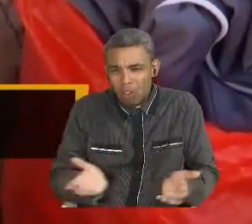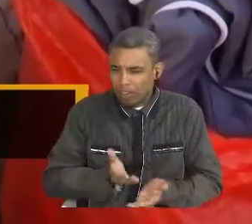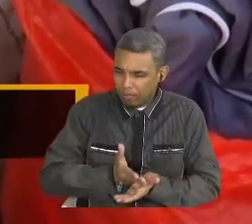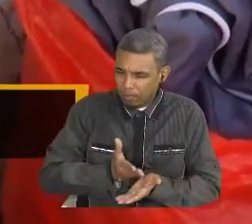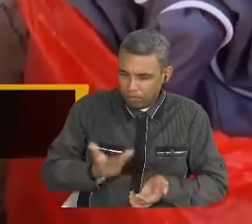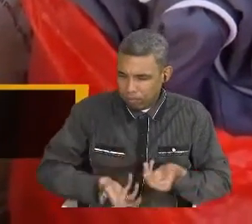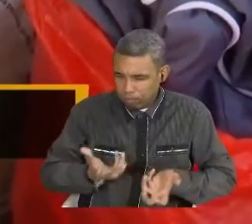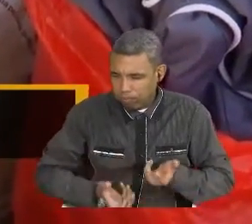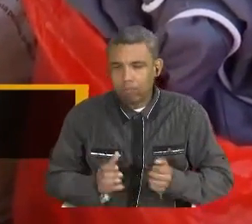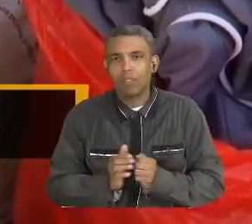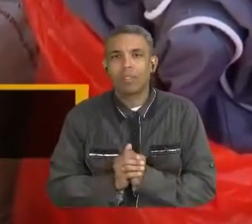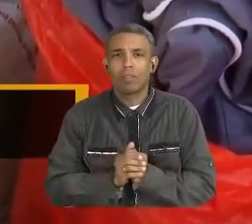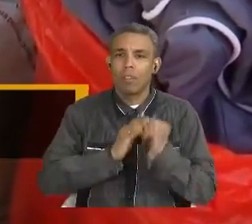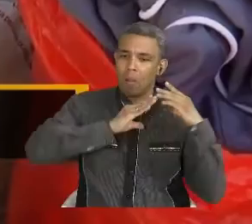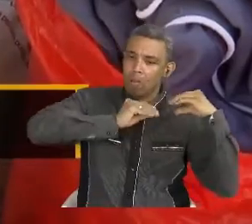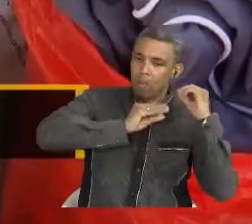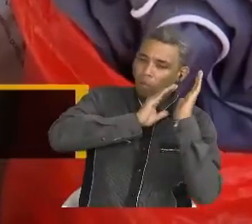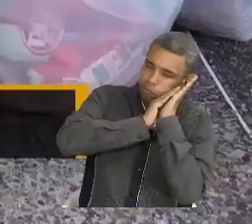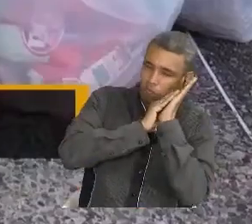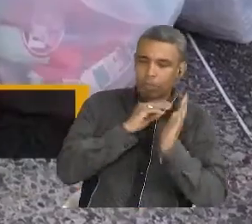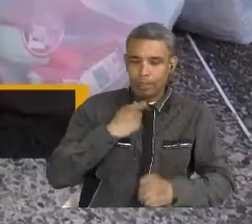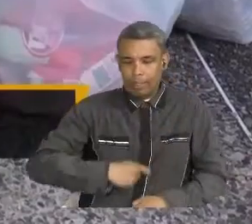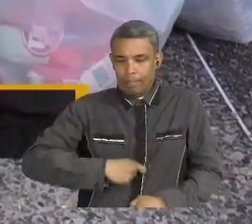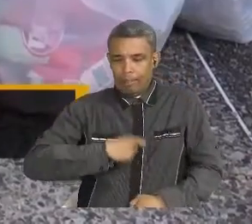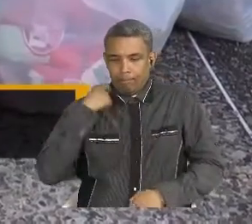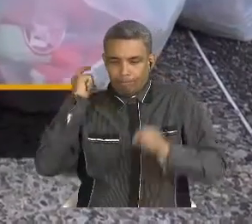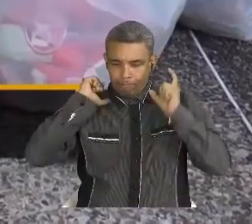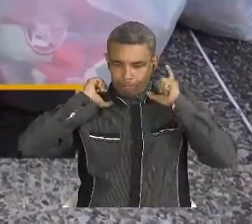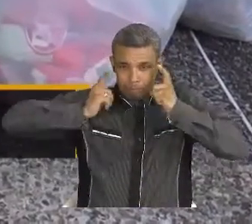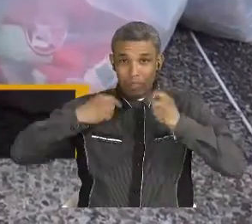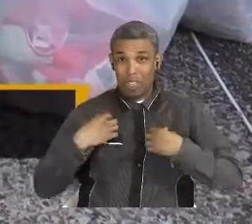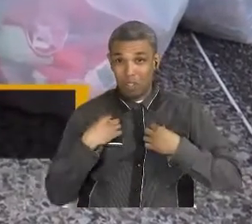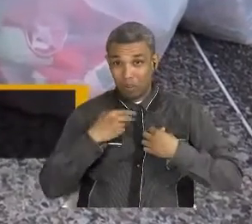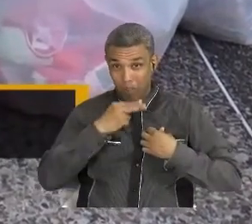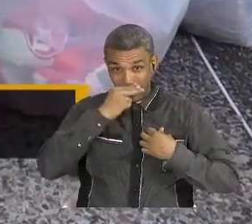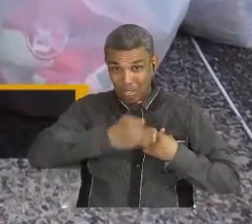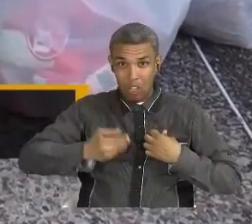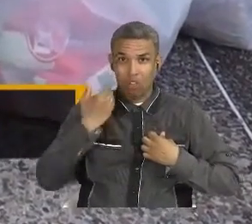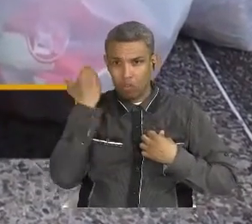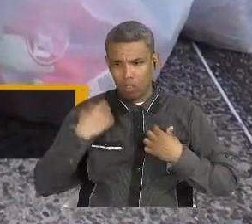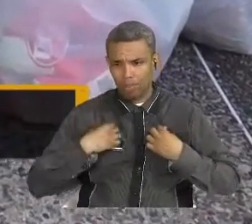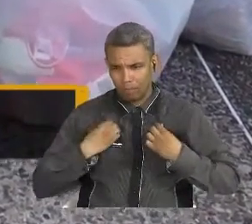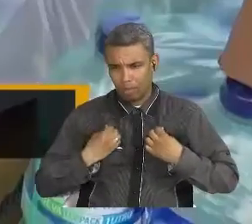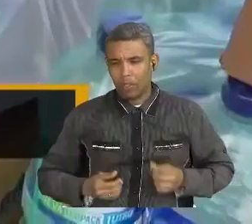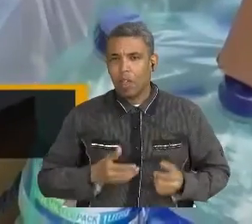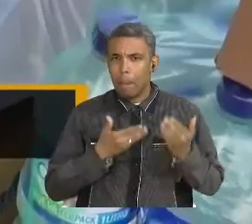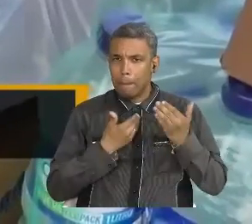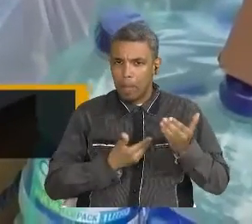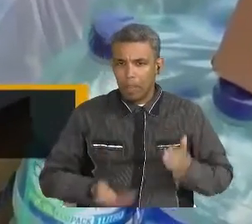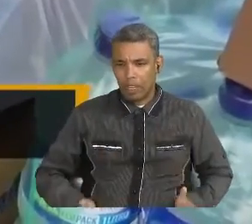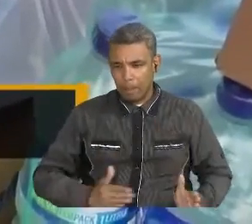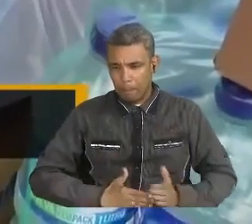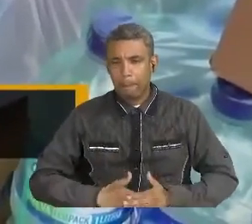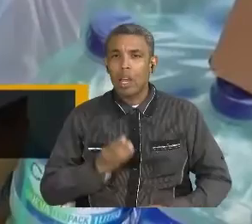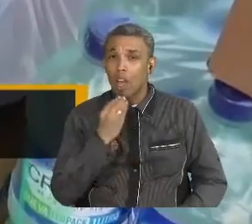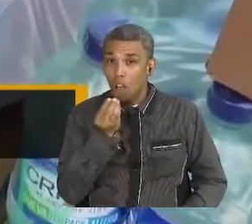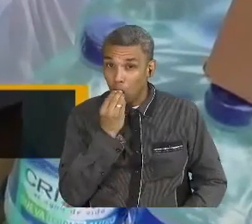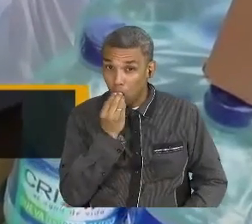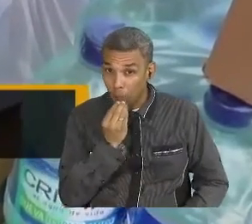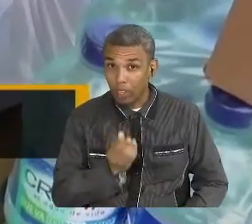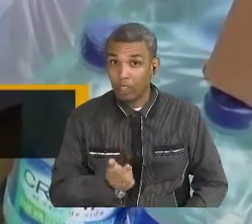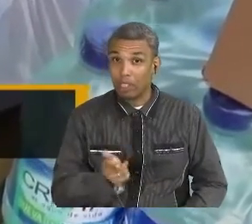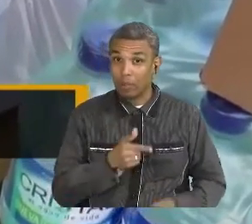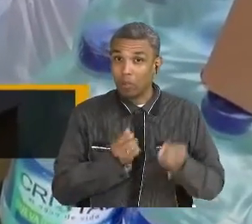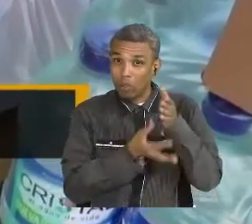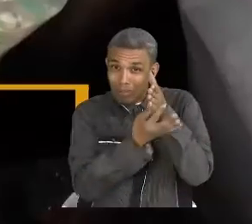colchonetas, frazadas, ropa interior nueva para adultos y niños, pañales, comida, tenga en cuenta,